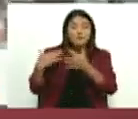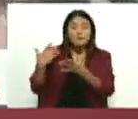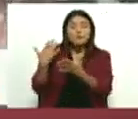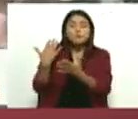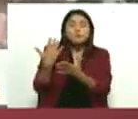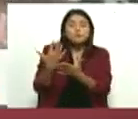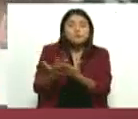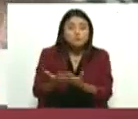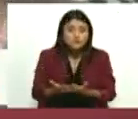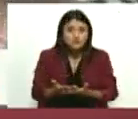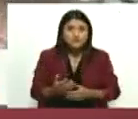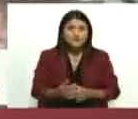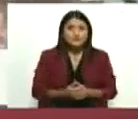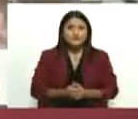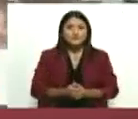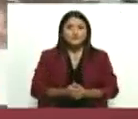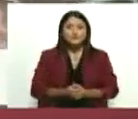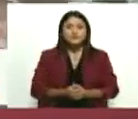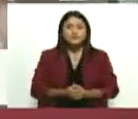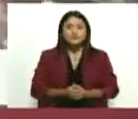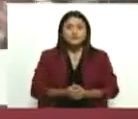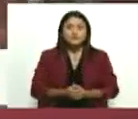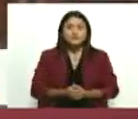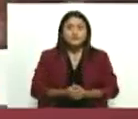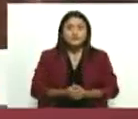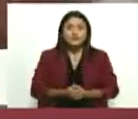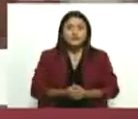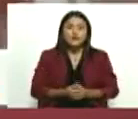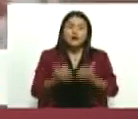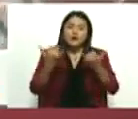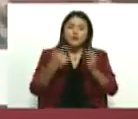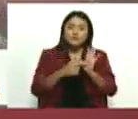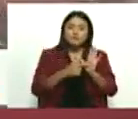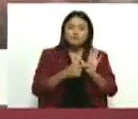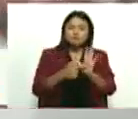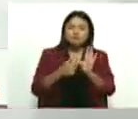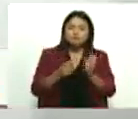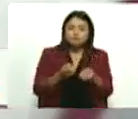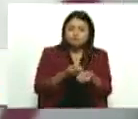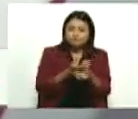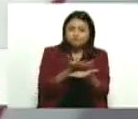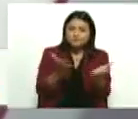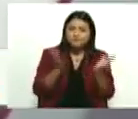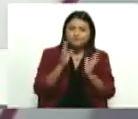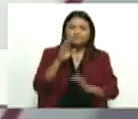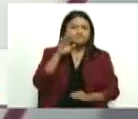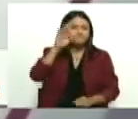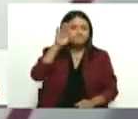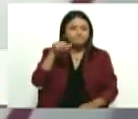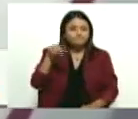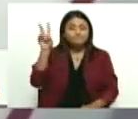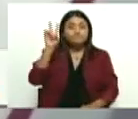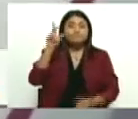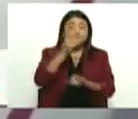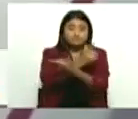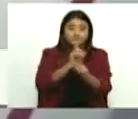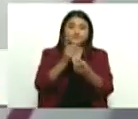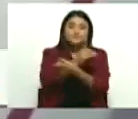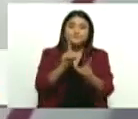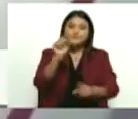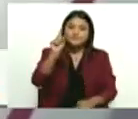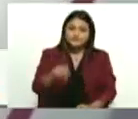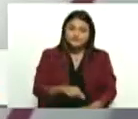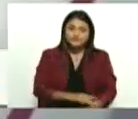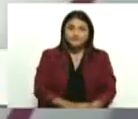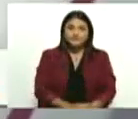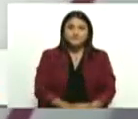fueron cegadas por la dictadura, pero que hoy iluminan desde el firmamento los senderos de una patria libre y democrática.